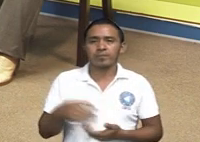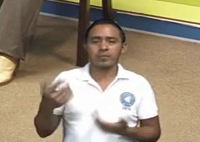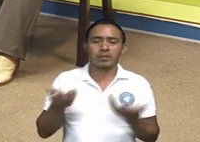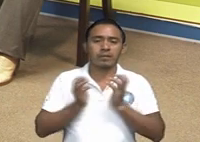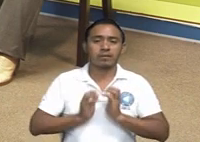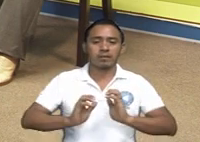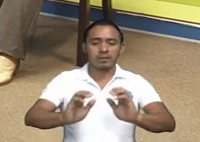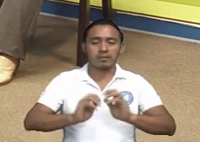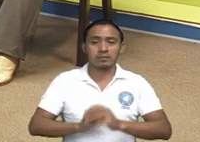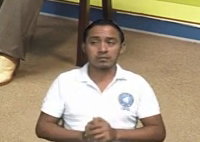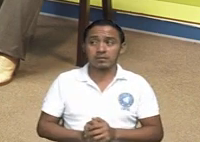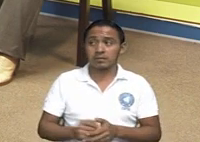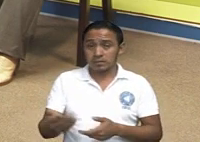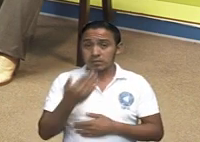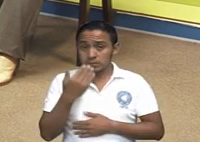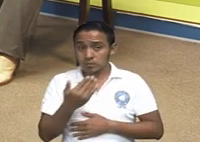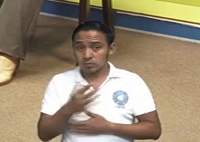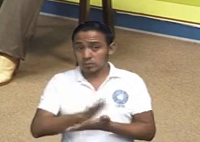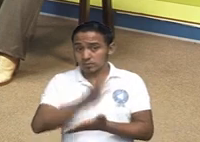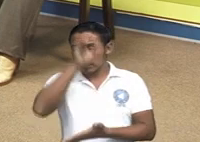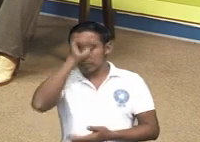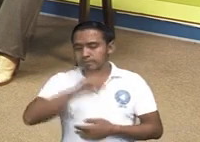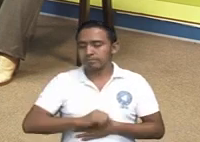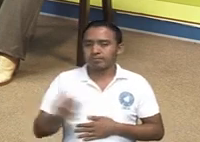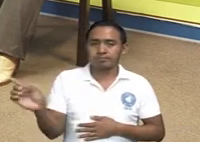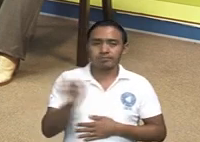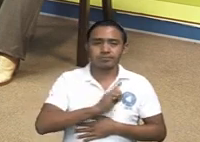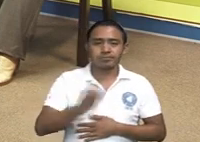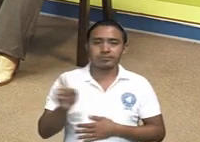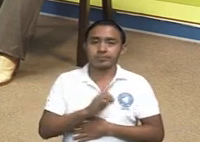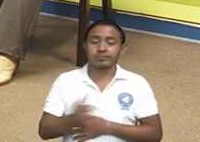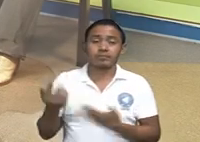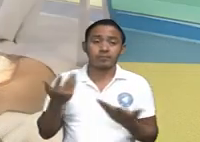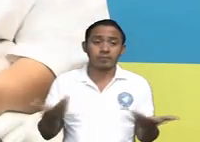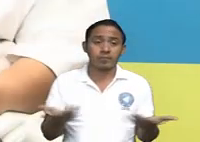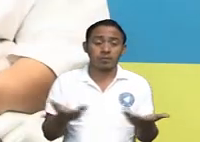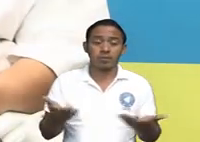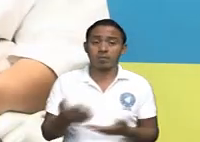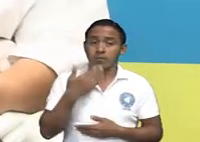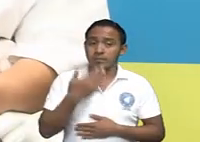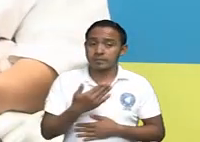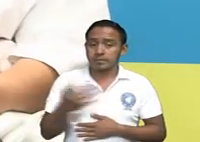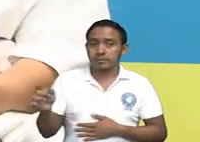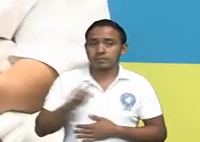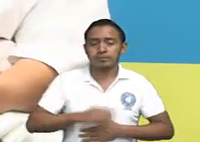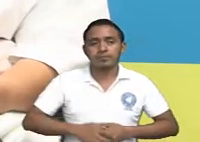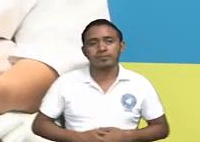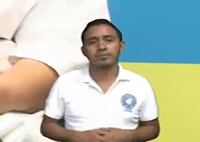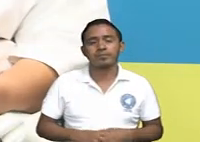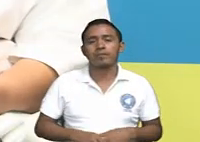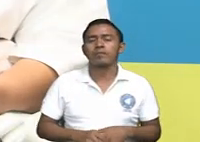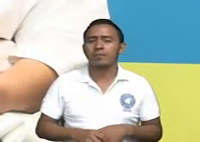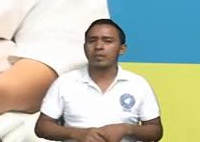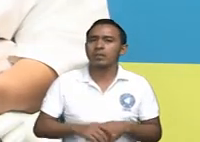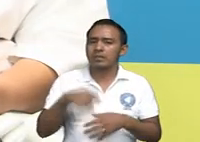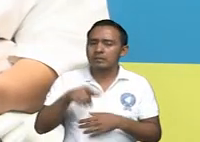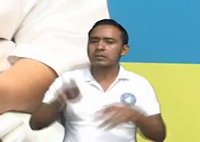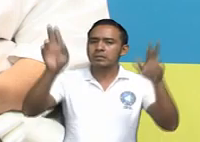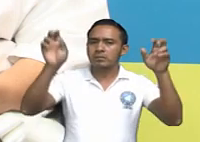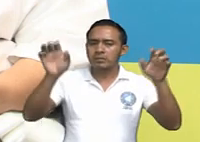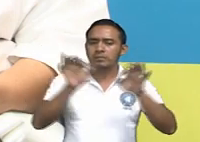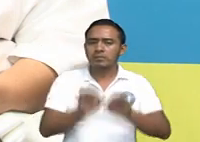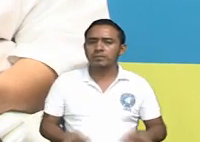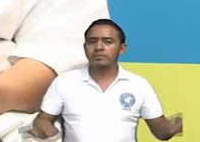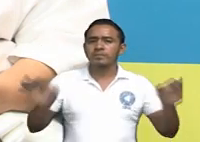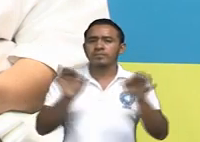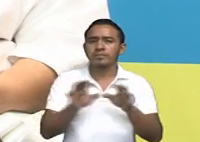Es. Y no es el mejor aprendizaje, ¿verdad? Porque es una información que a lo mejor no es la idónea. Realmente es un tema importante